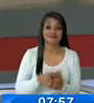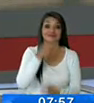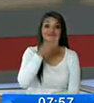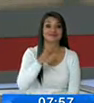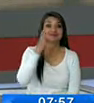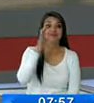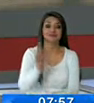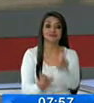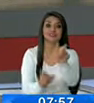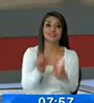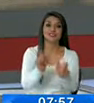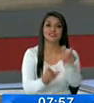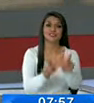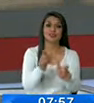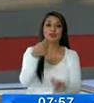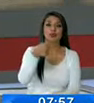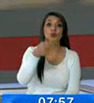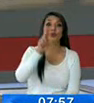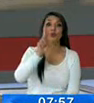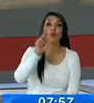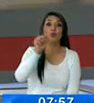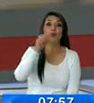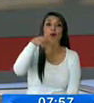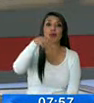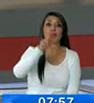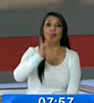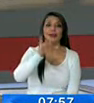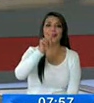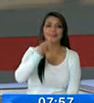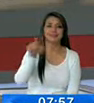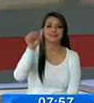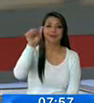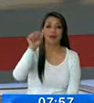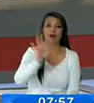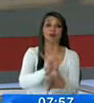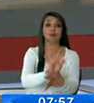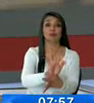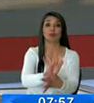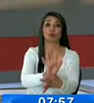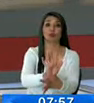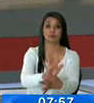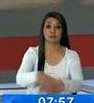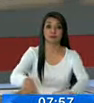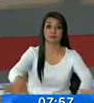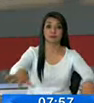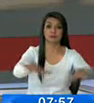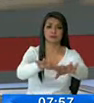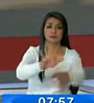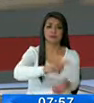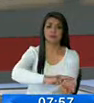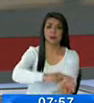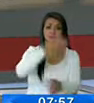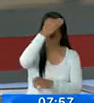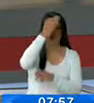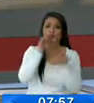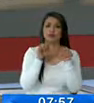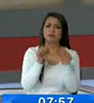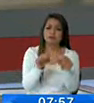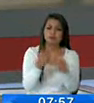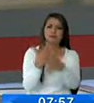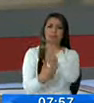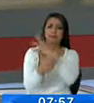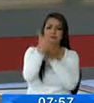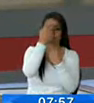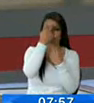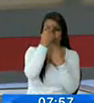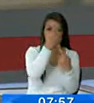los pobladores en el cantón Gualaquiza, allá en la provincia de Morona, Santiago, las etnias mantienen su cultura ancestral, en la